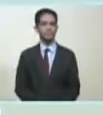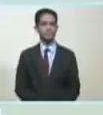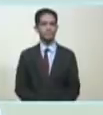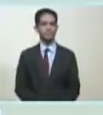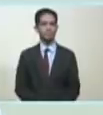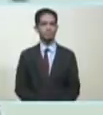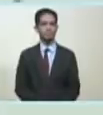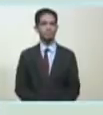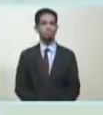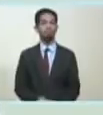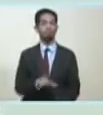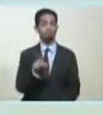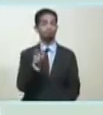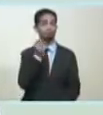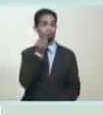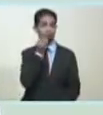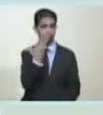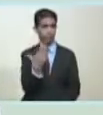quien fue un gran diplomático